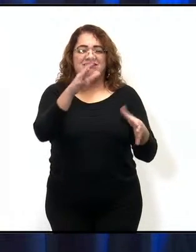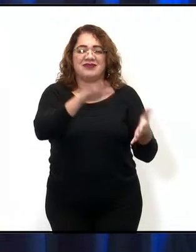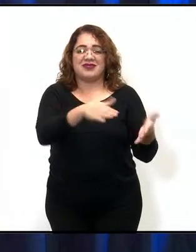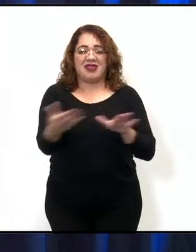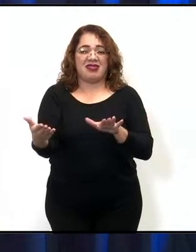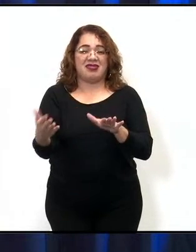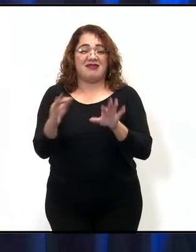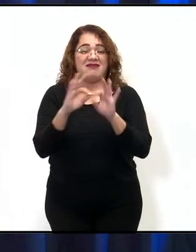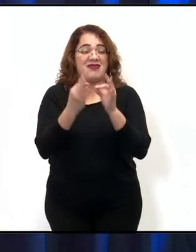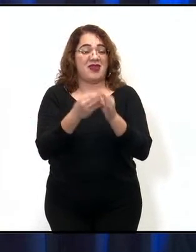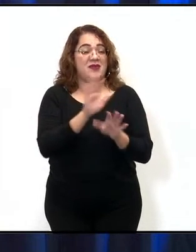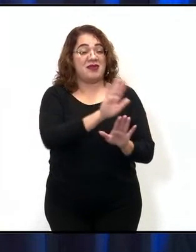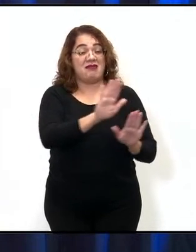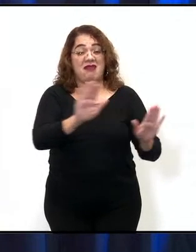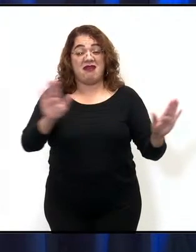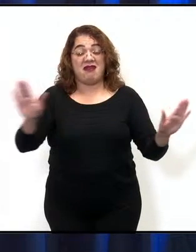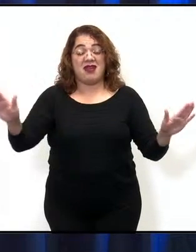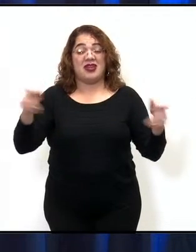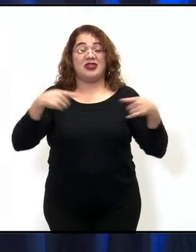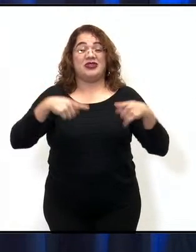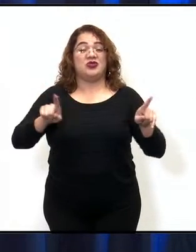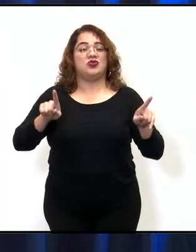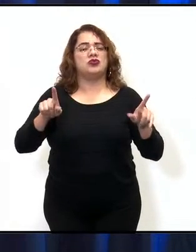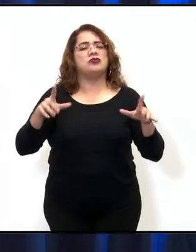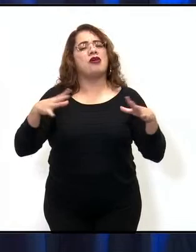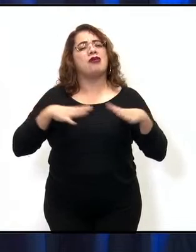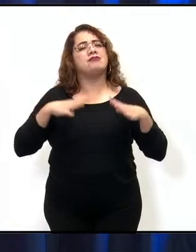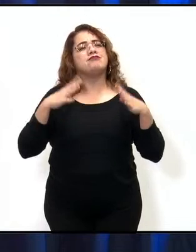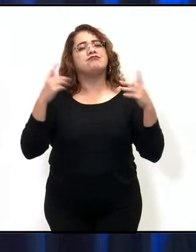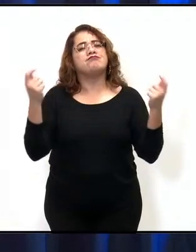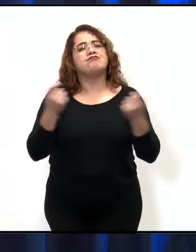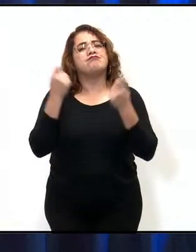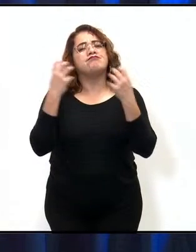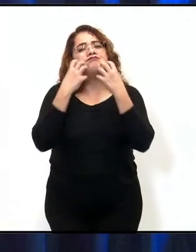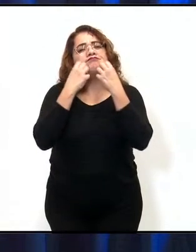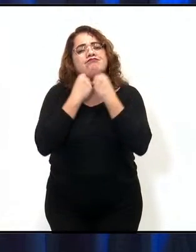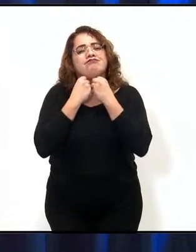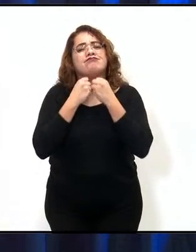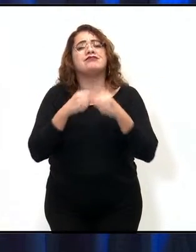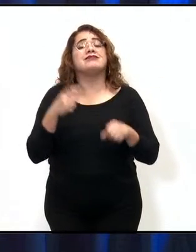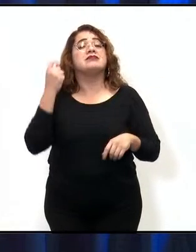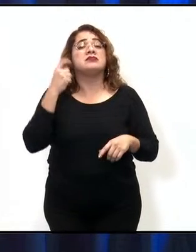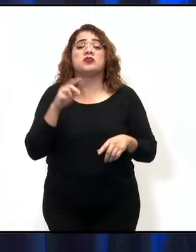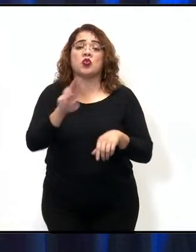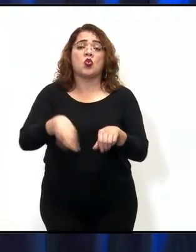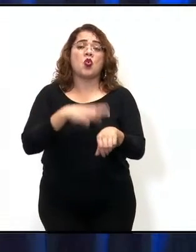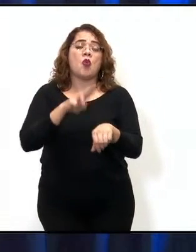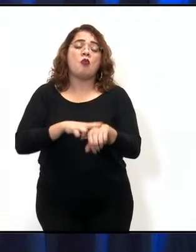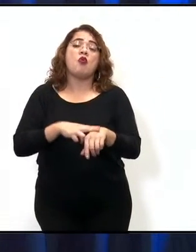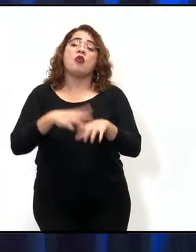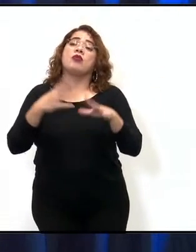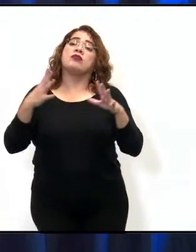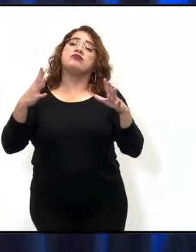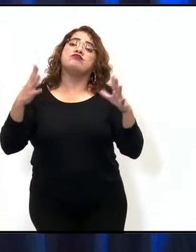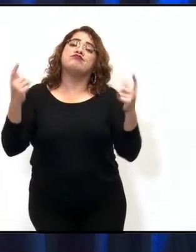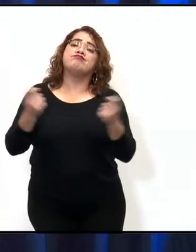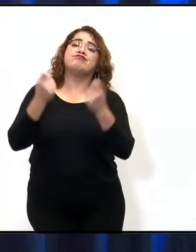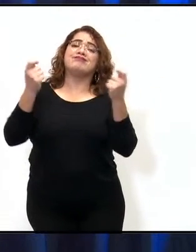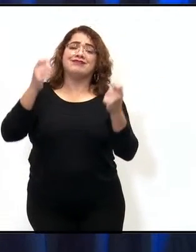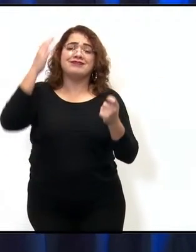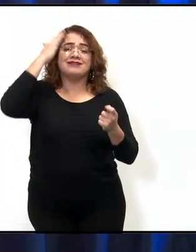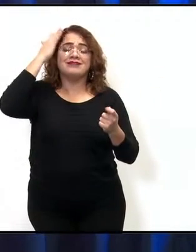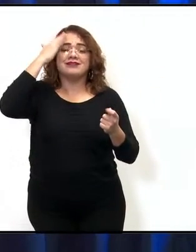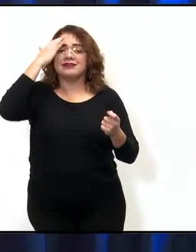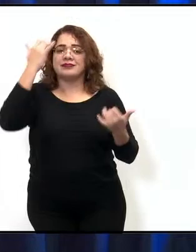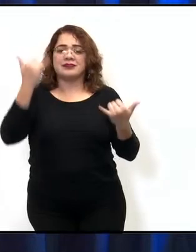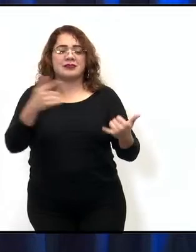también sabiendo que hay muchas más en nuestros hospitales luchando durante lo que debería normalmente ser una temporada festiva